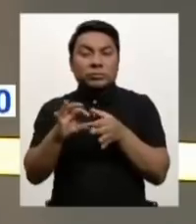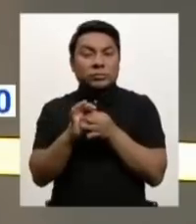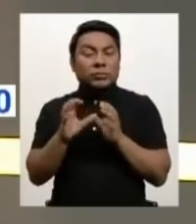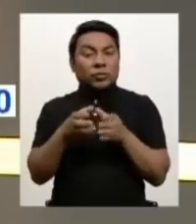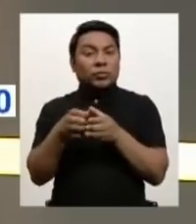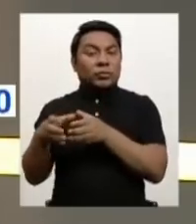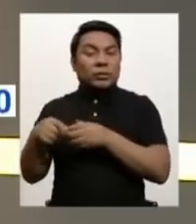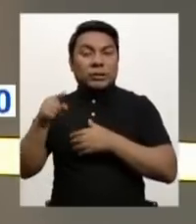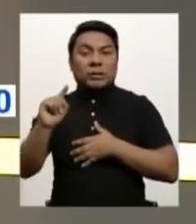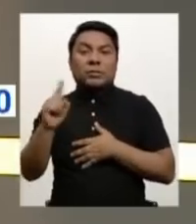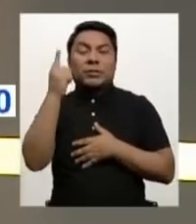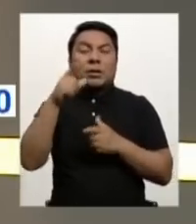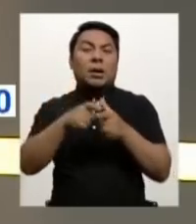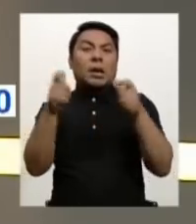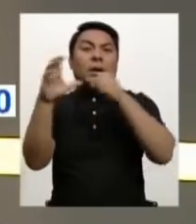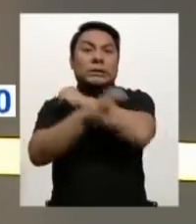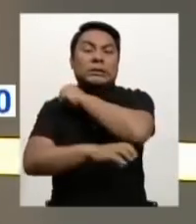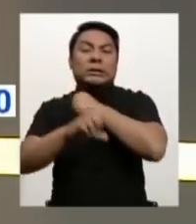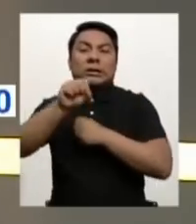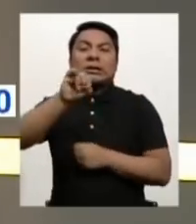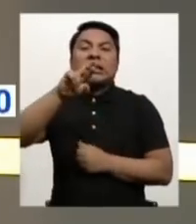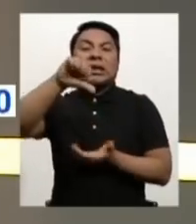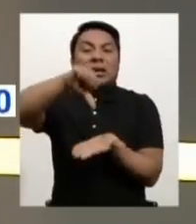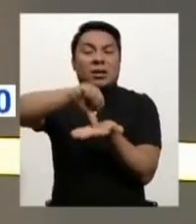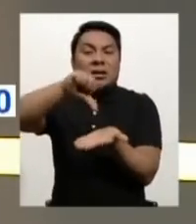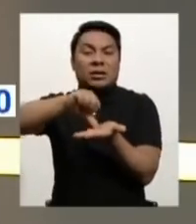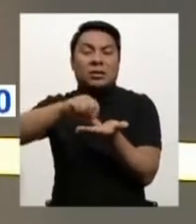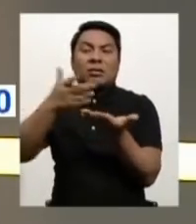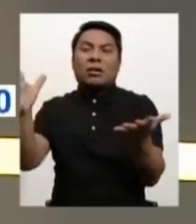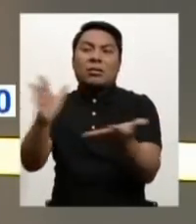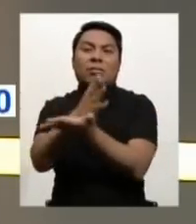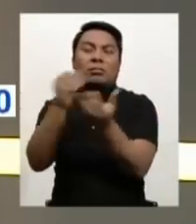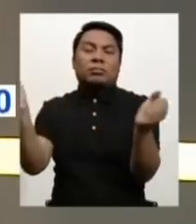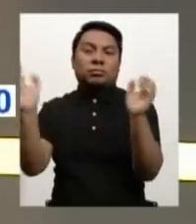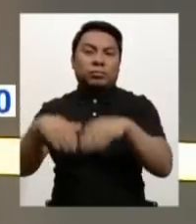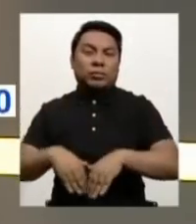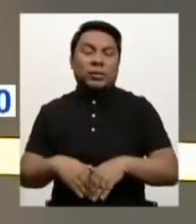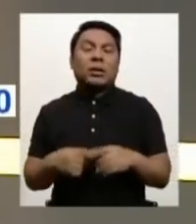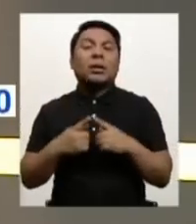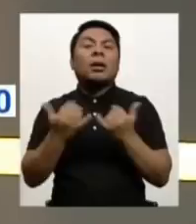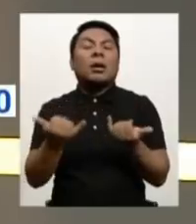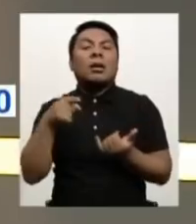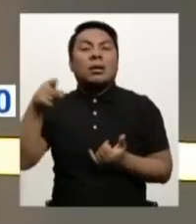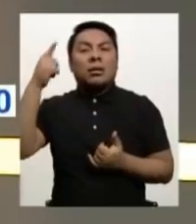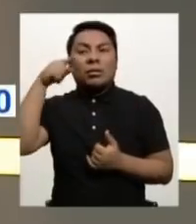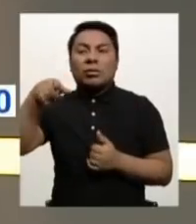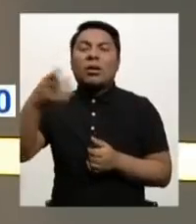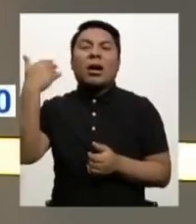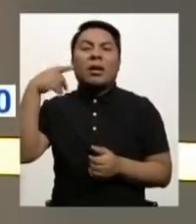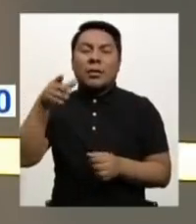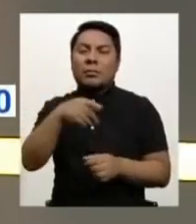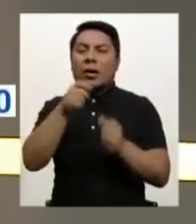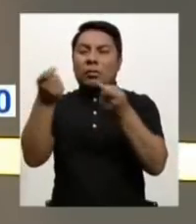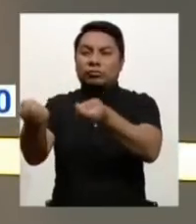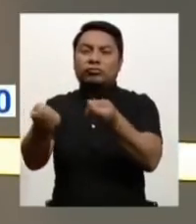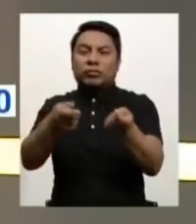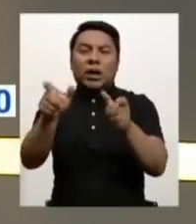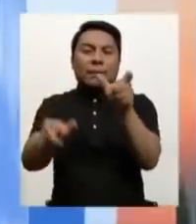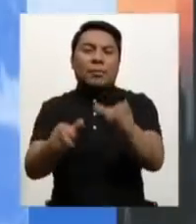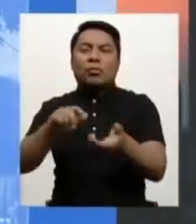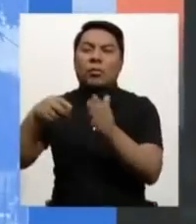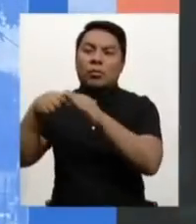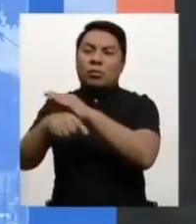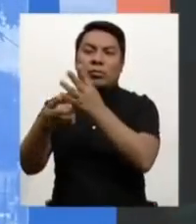primera gran ciudad siria en caer bajo el yugo de los yihadistas que sometieron a su población a atrocidades